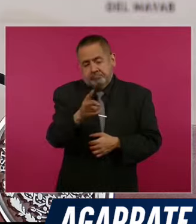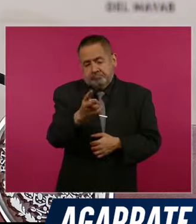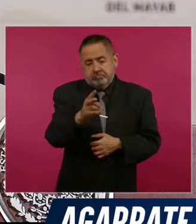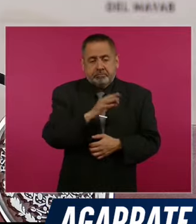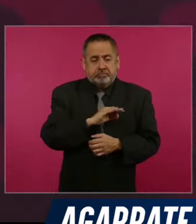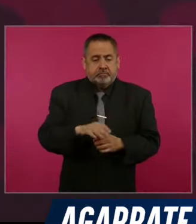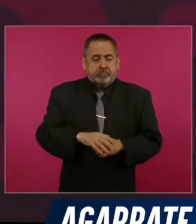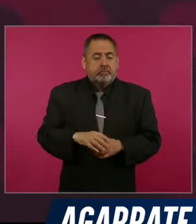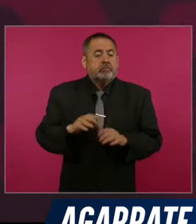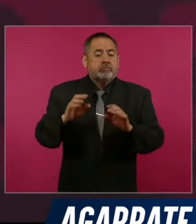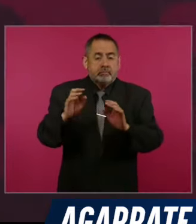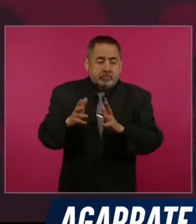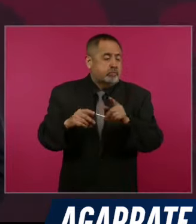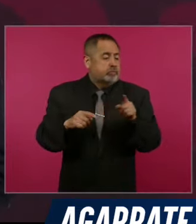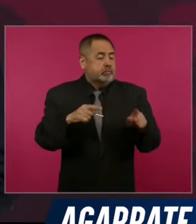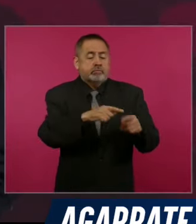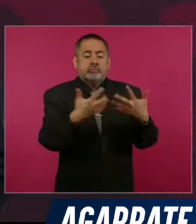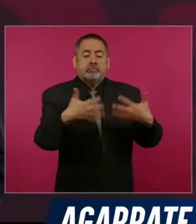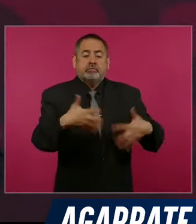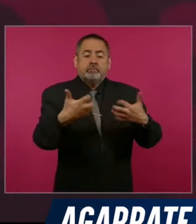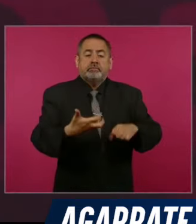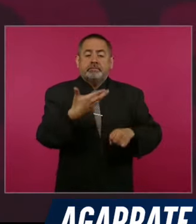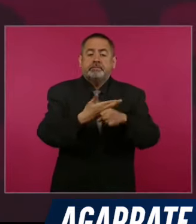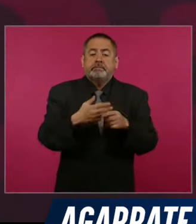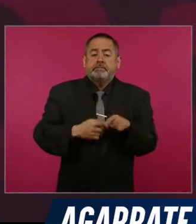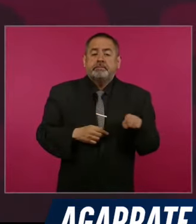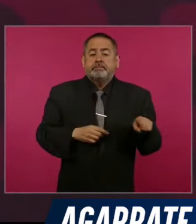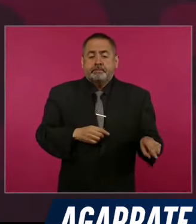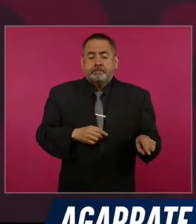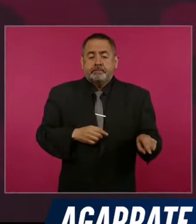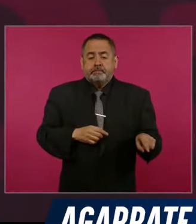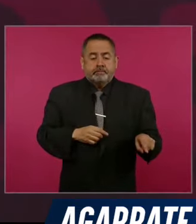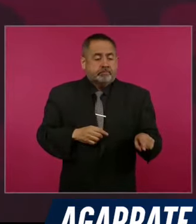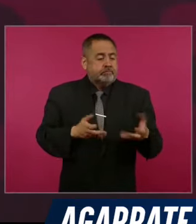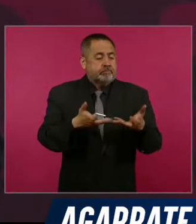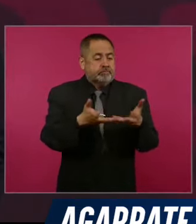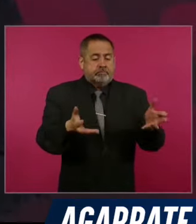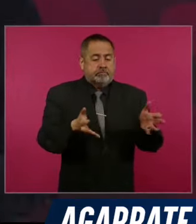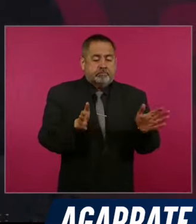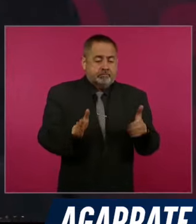las empresas que